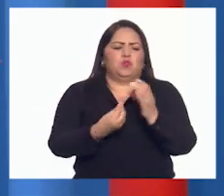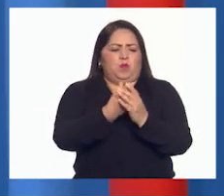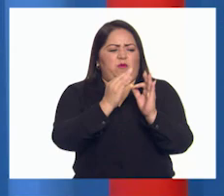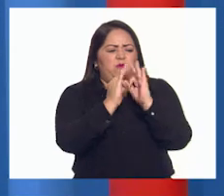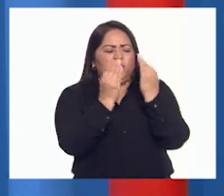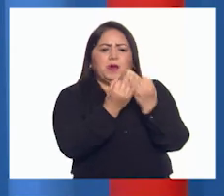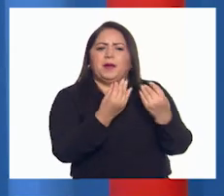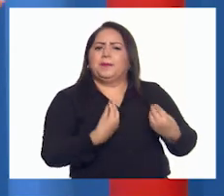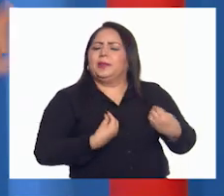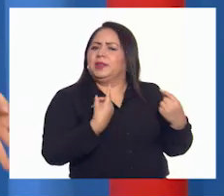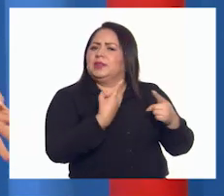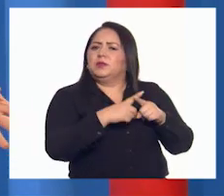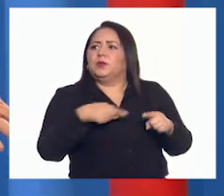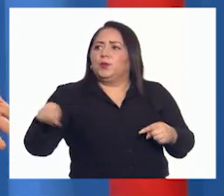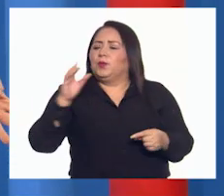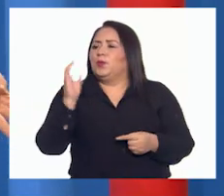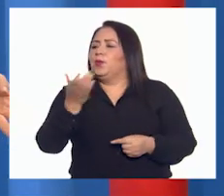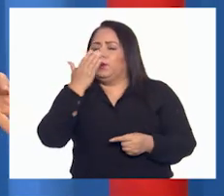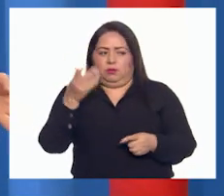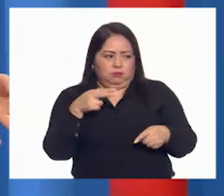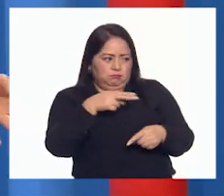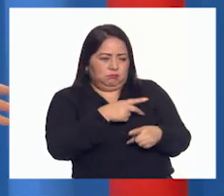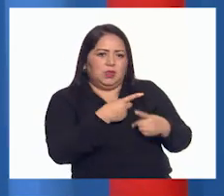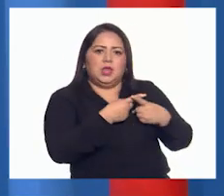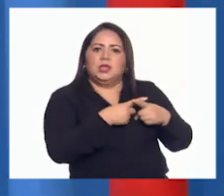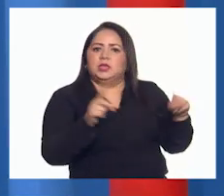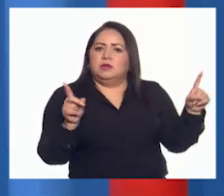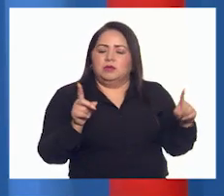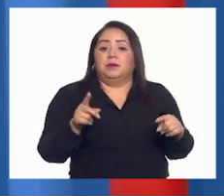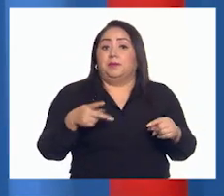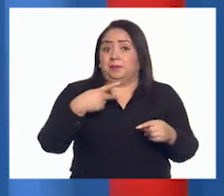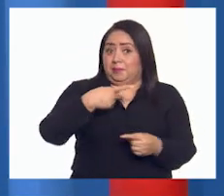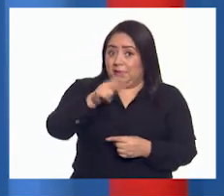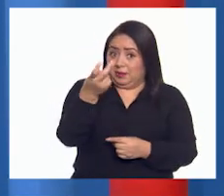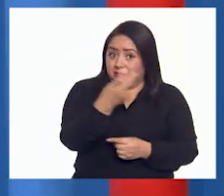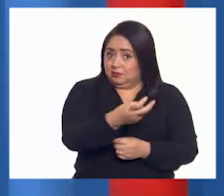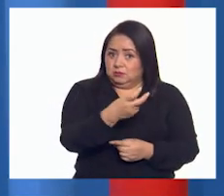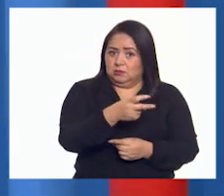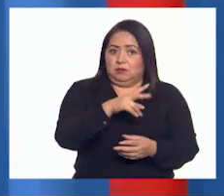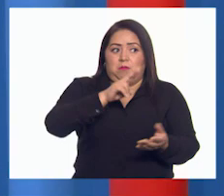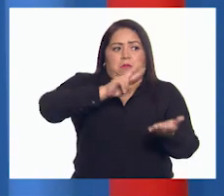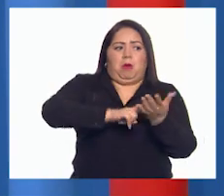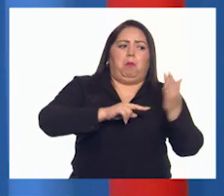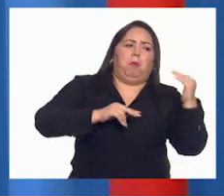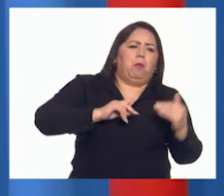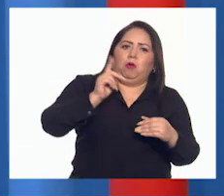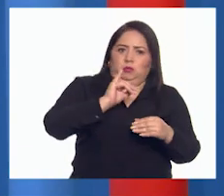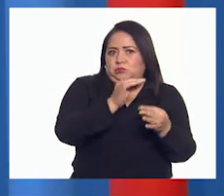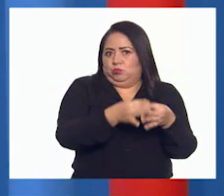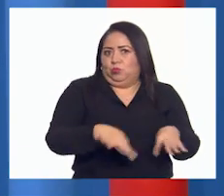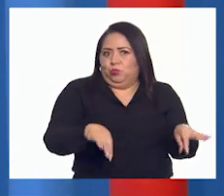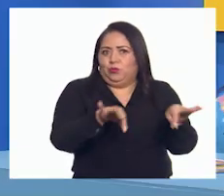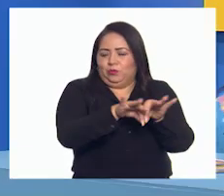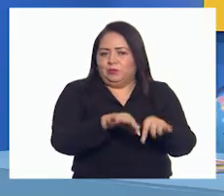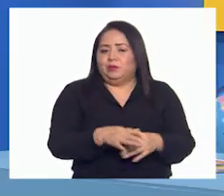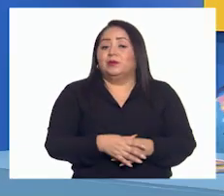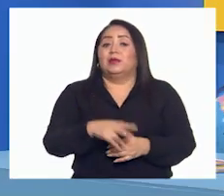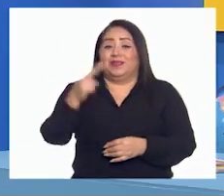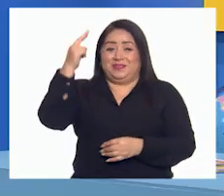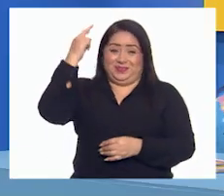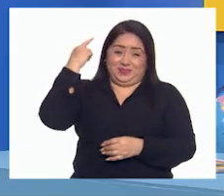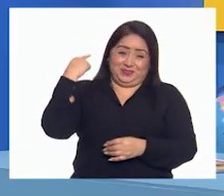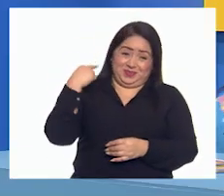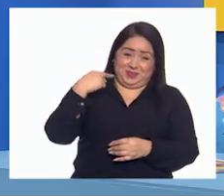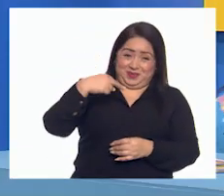forma de vida distinta a la que estaban acostumbrados los europeos, pero no por ello menos valiosa e importante. Los viajes